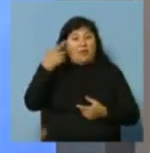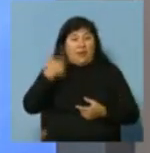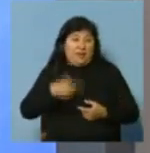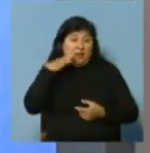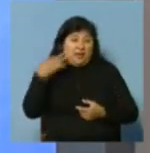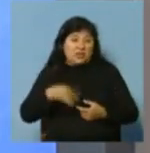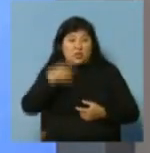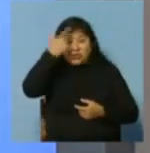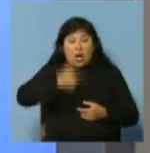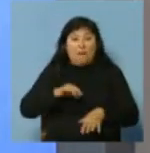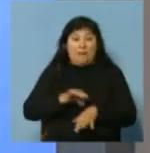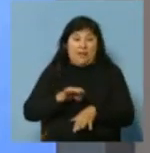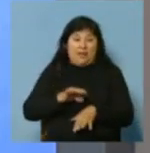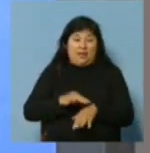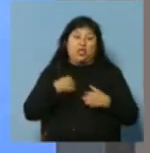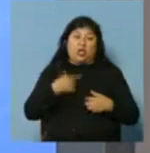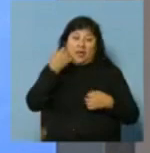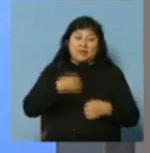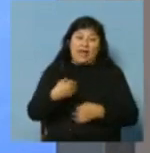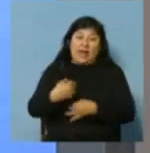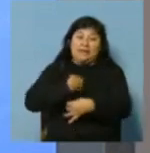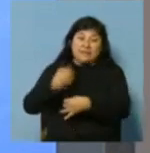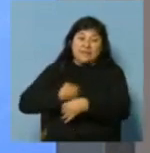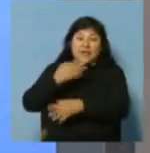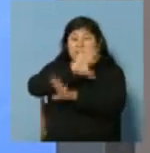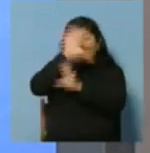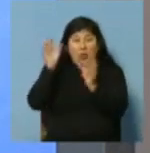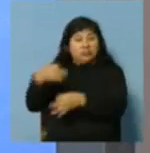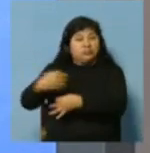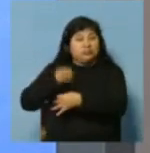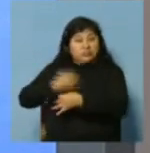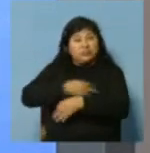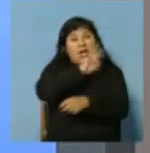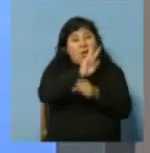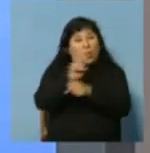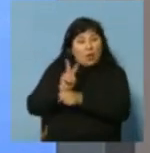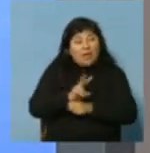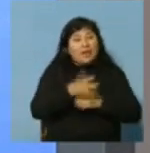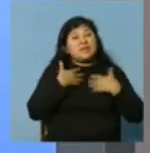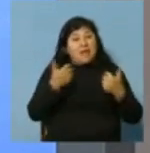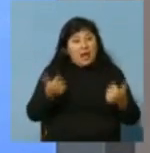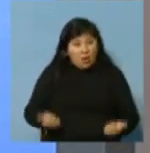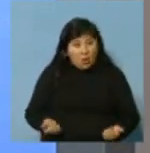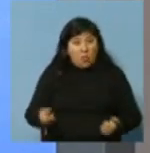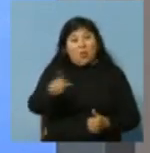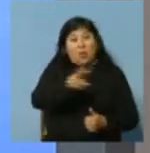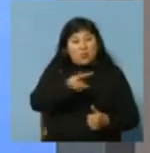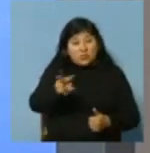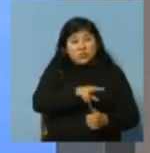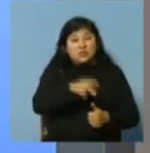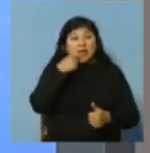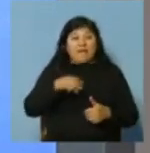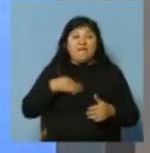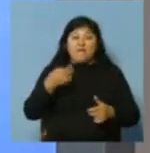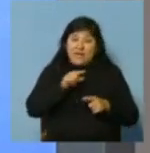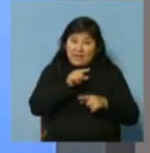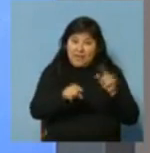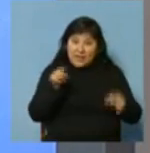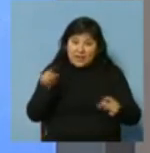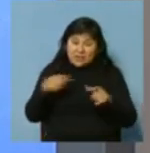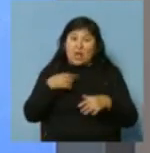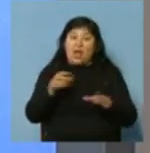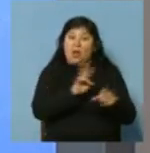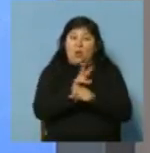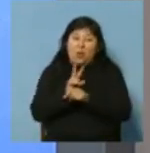hemos sido formado para la protección de la salud para que nos queden expuestos la vida de los pacientes